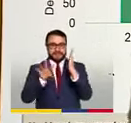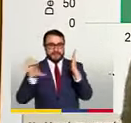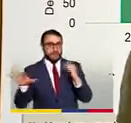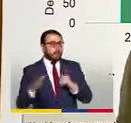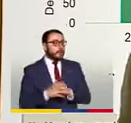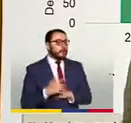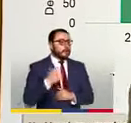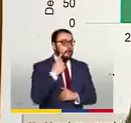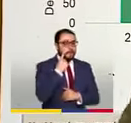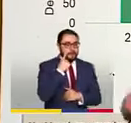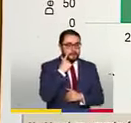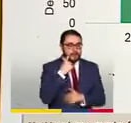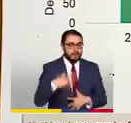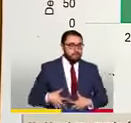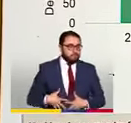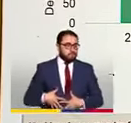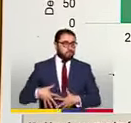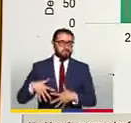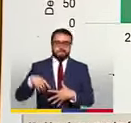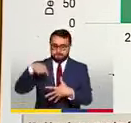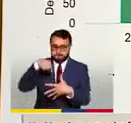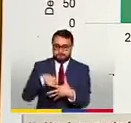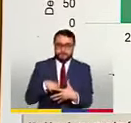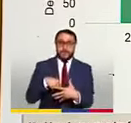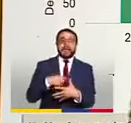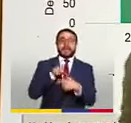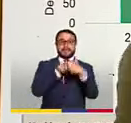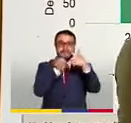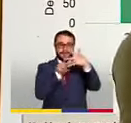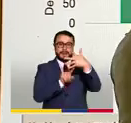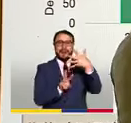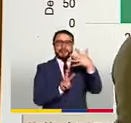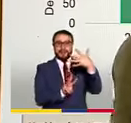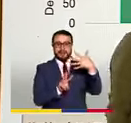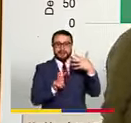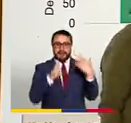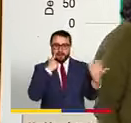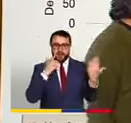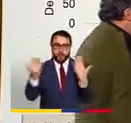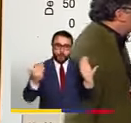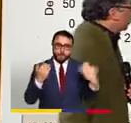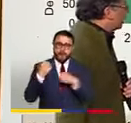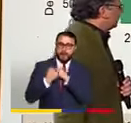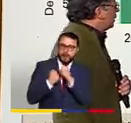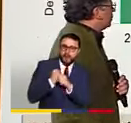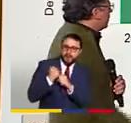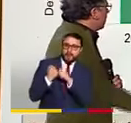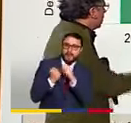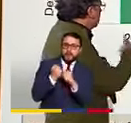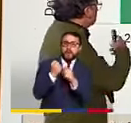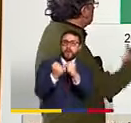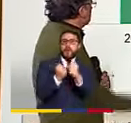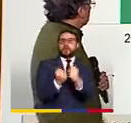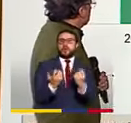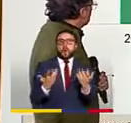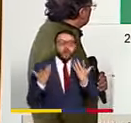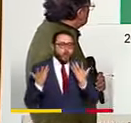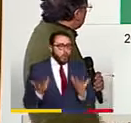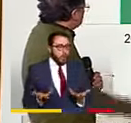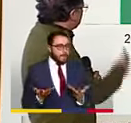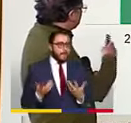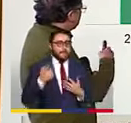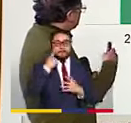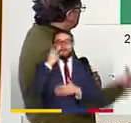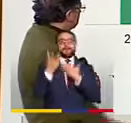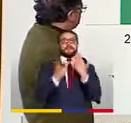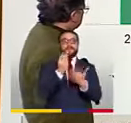mortalidad perinatal en la semana 33, para medir todos los años al mismo periodo, nos